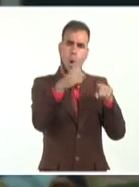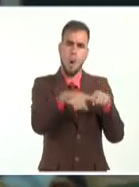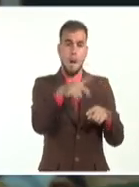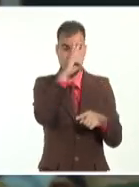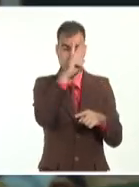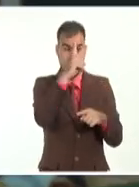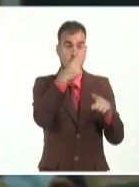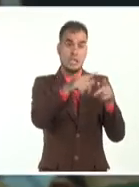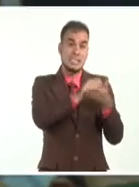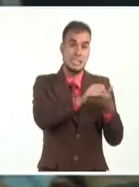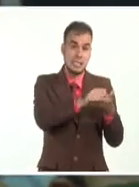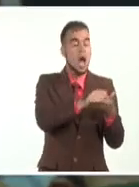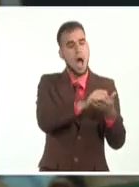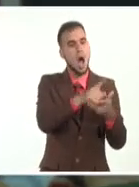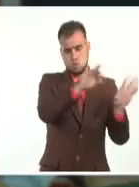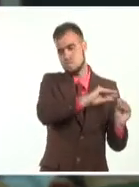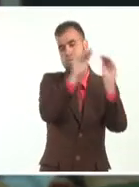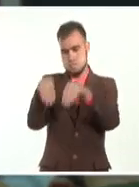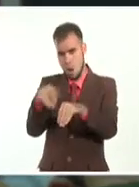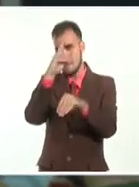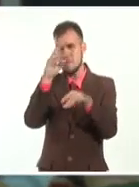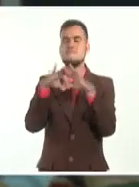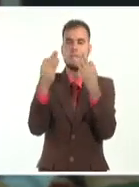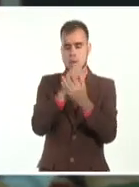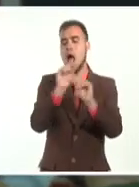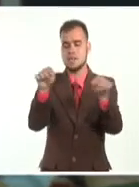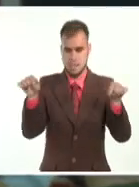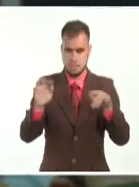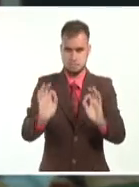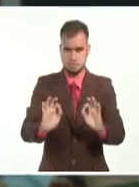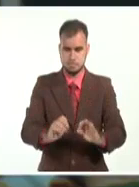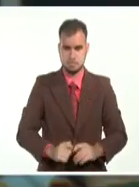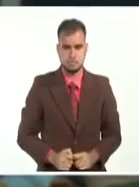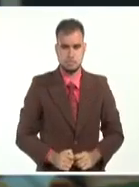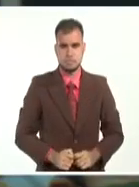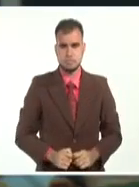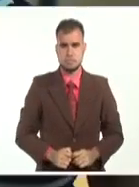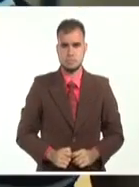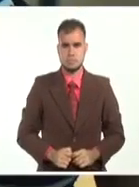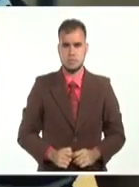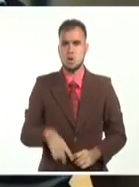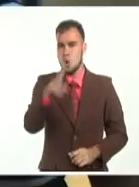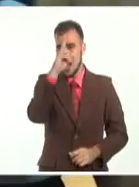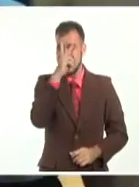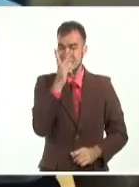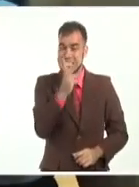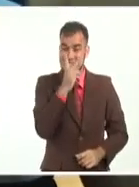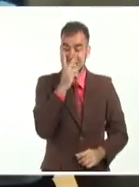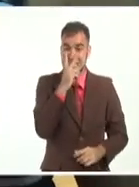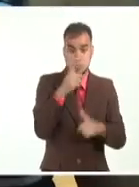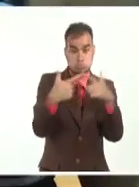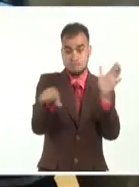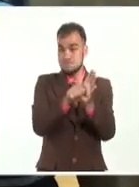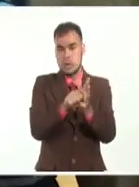ya los fuimos insertando en los consultorios médicos, ya disminuimos la carga de consulta. Güines es otro de